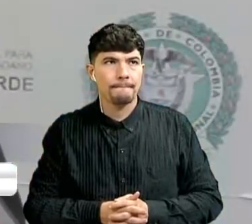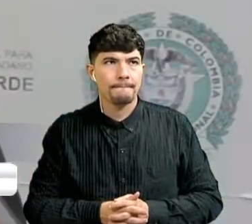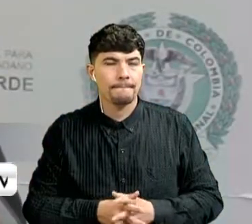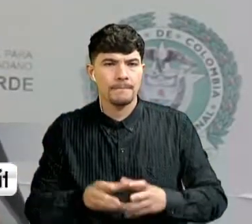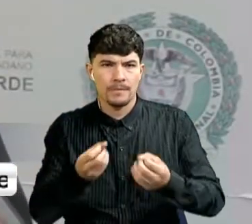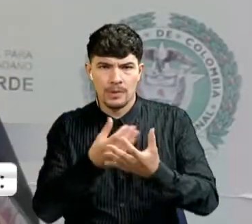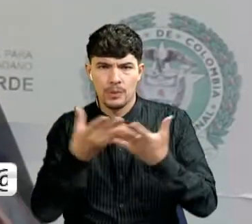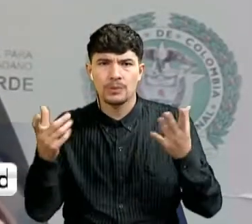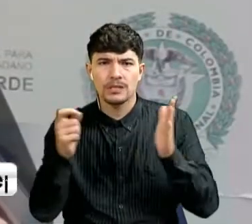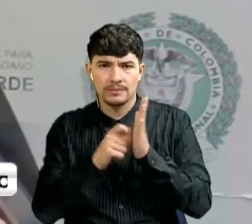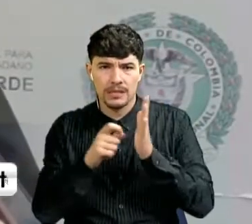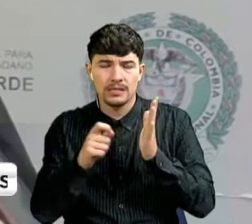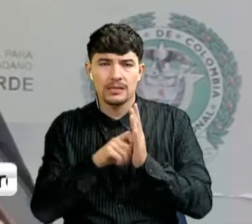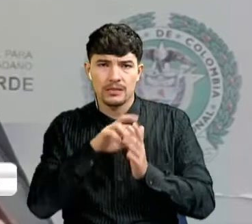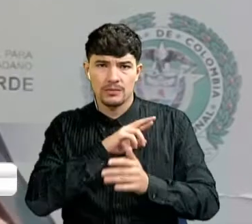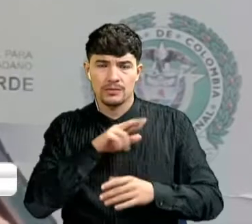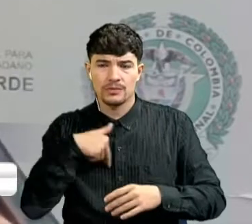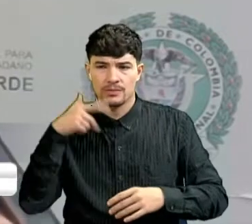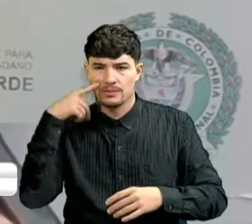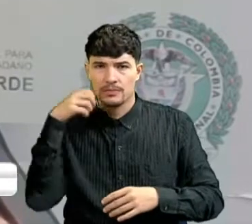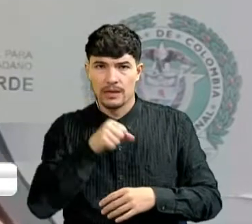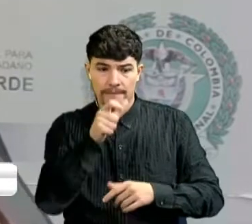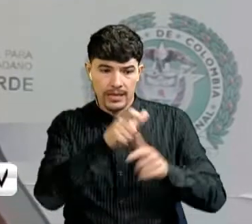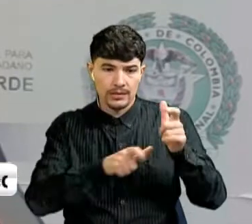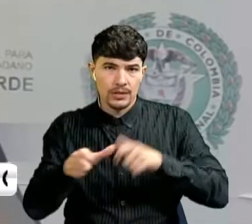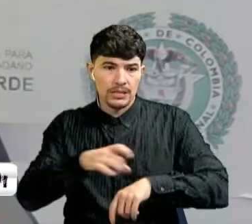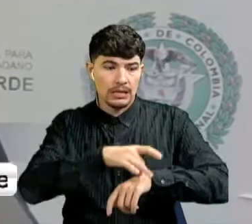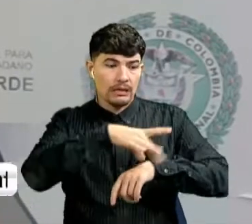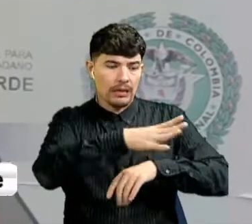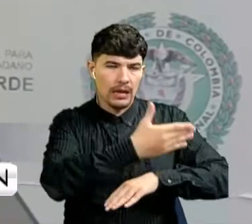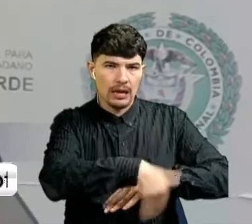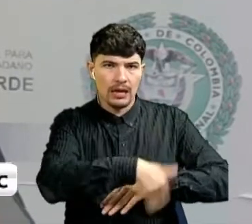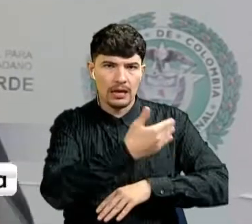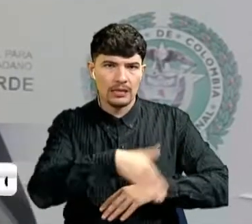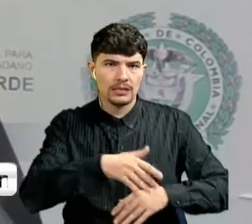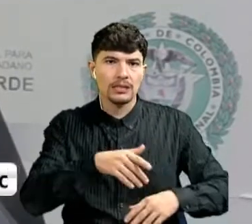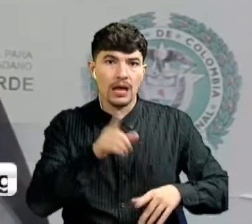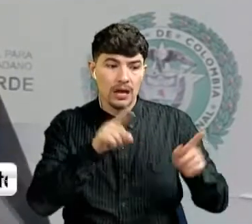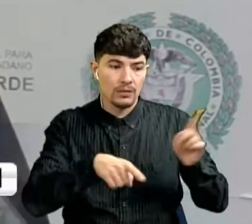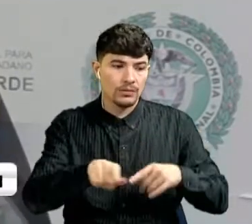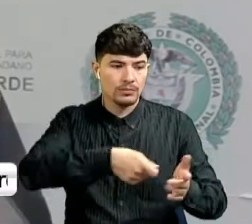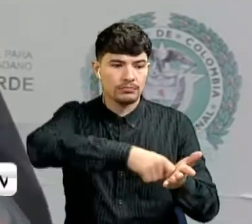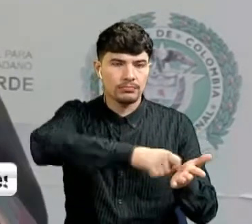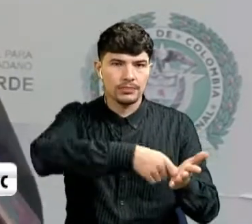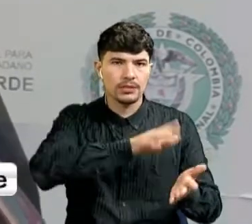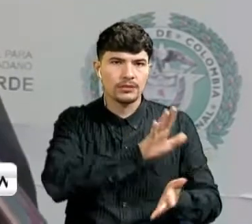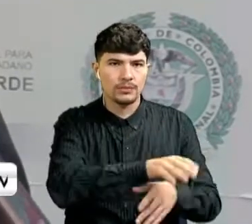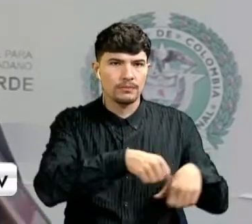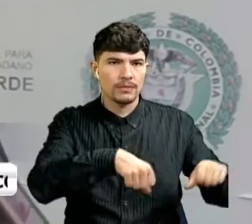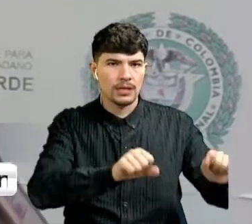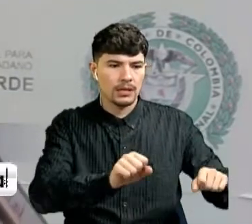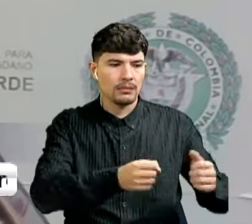casos en donde deja la motocicleta inclusive con las llaves puestas y prendidas